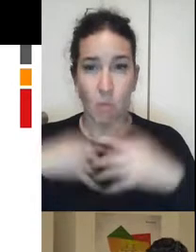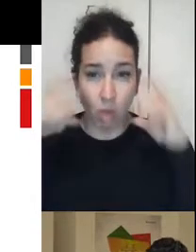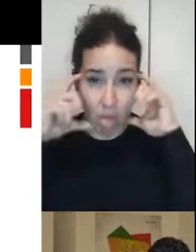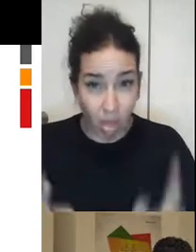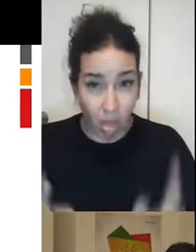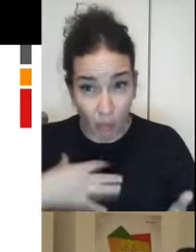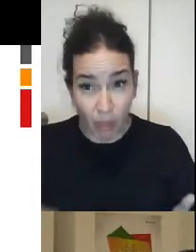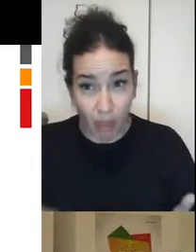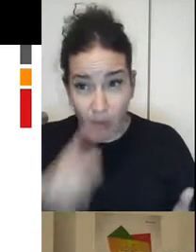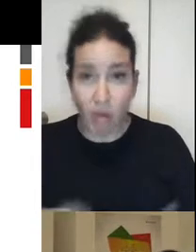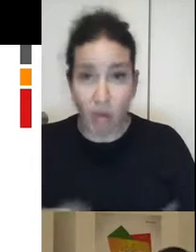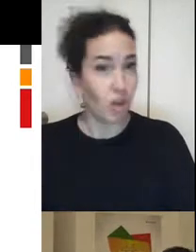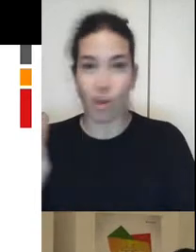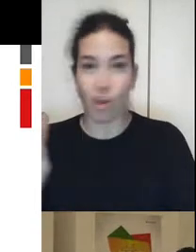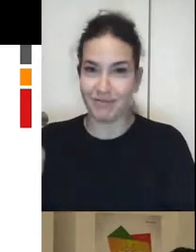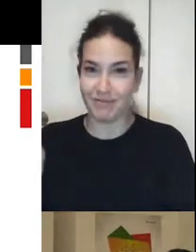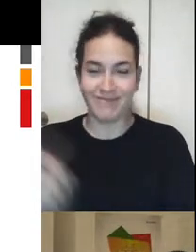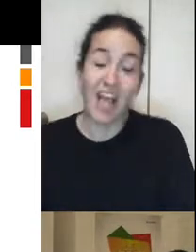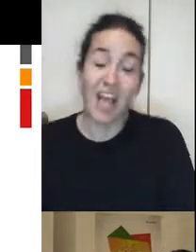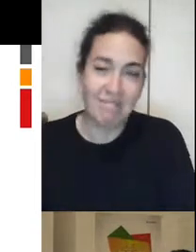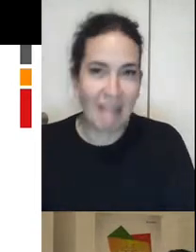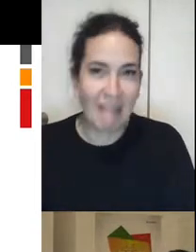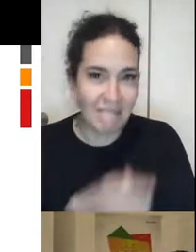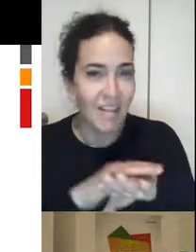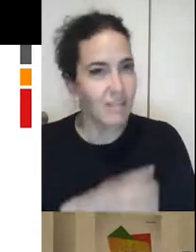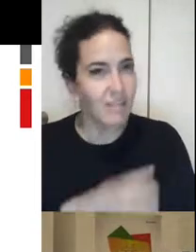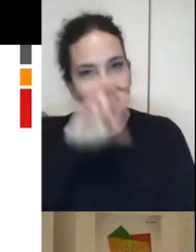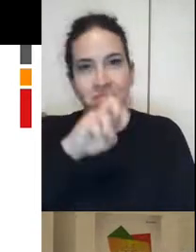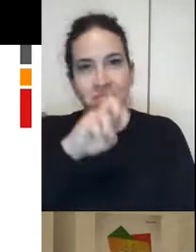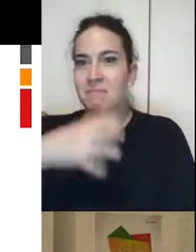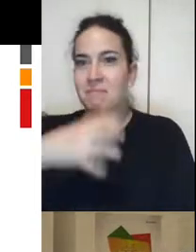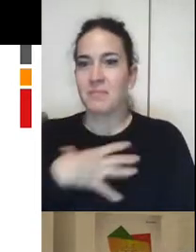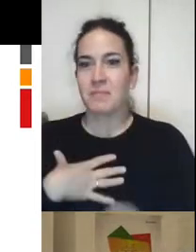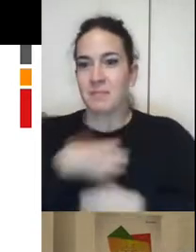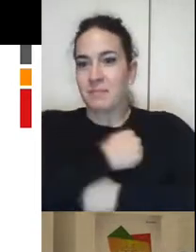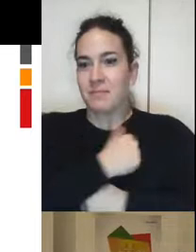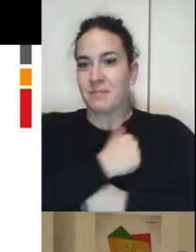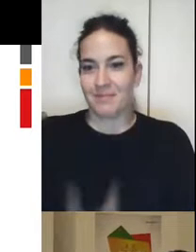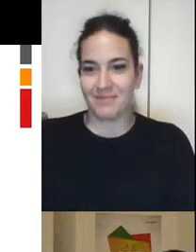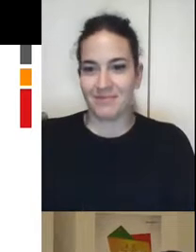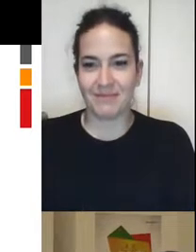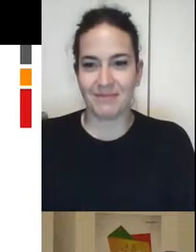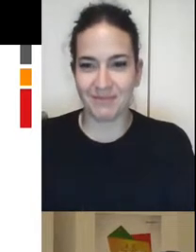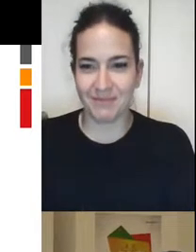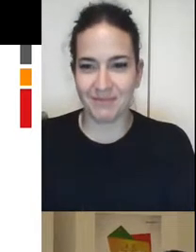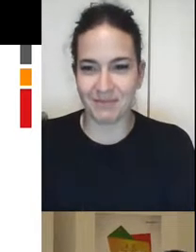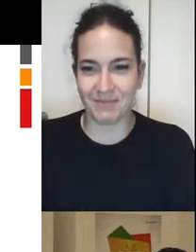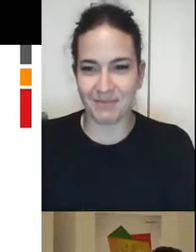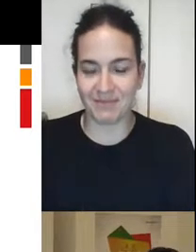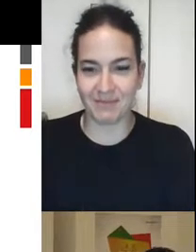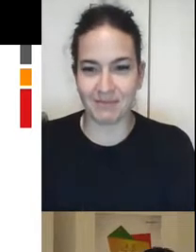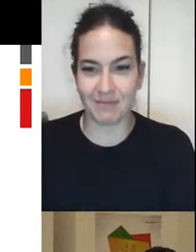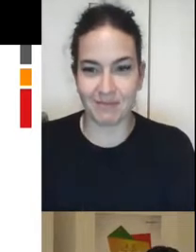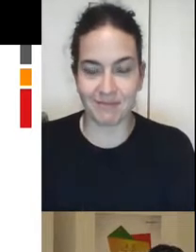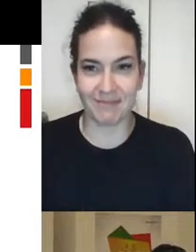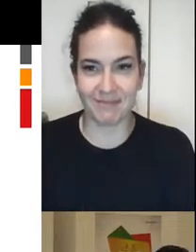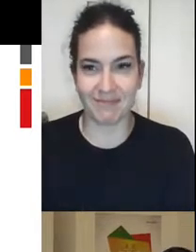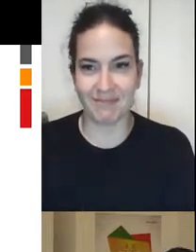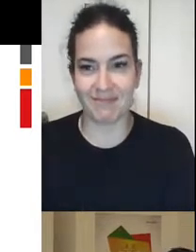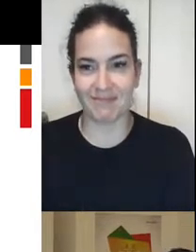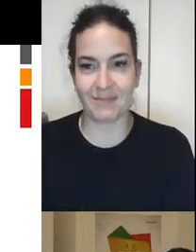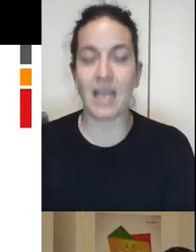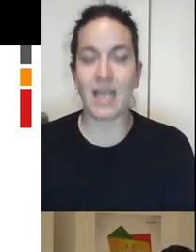¿No? Ah, vale. Perdón, es que me ahoga un poco la... Vale, ¿cuáles son los